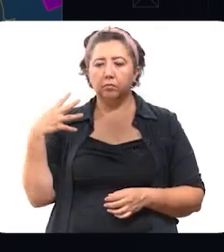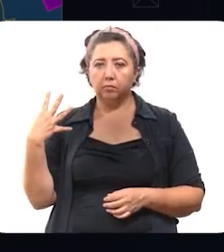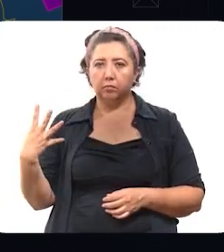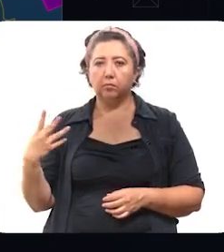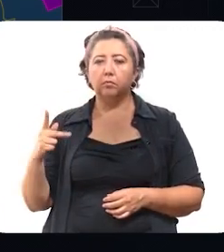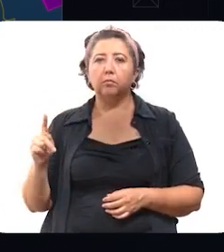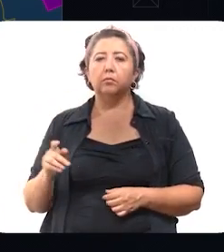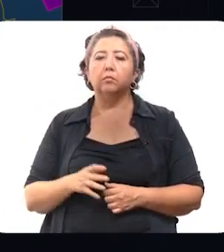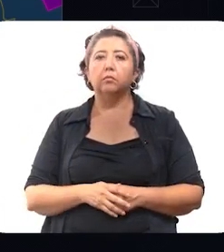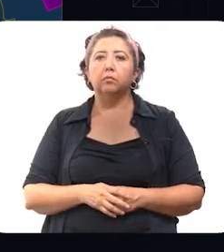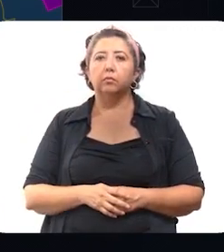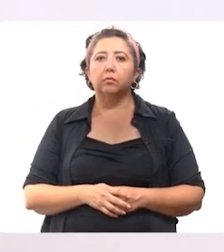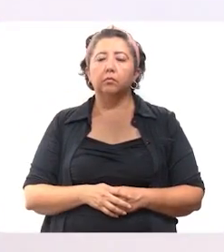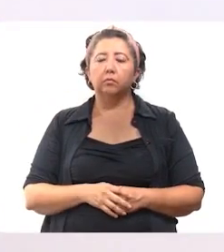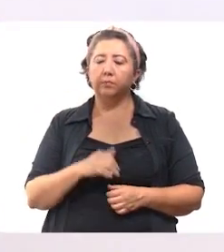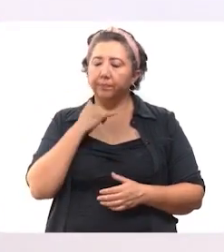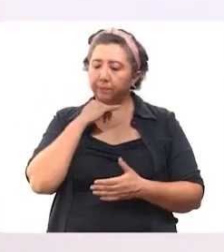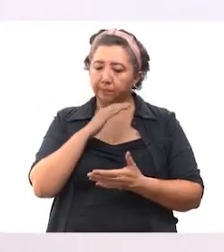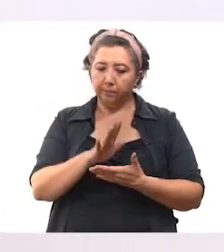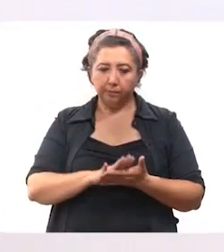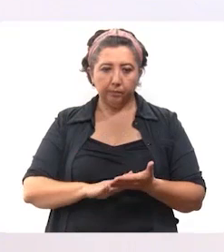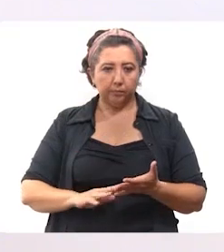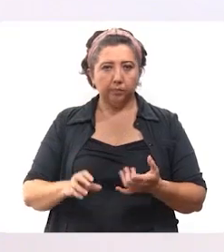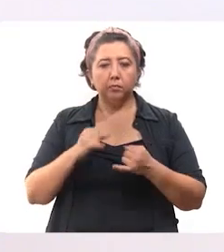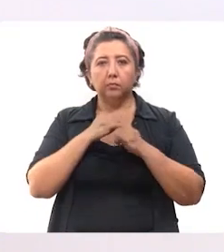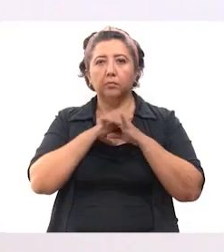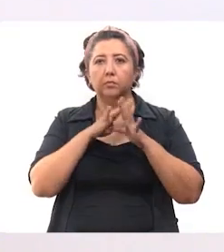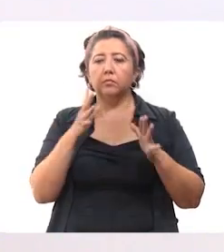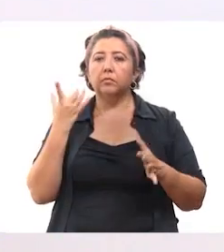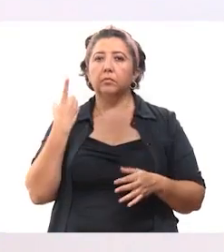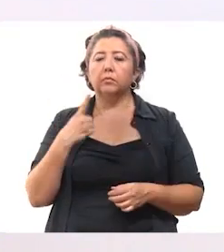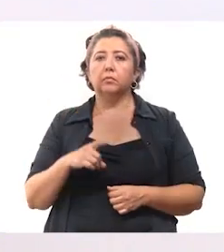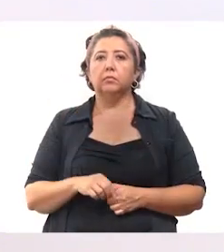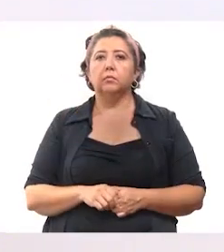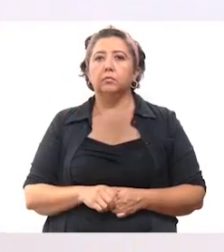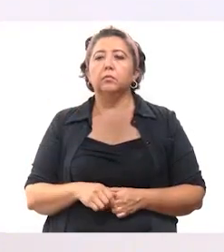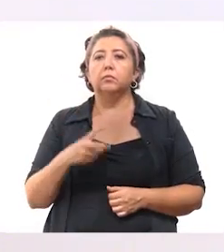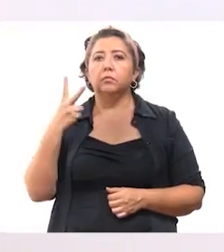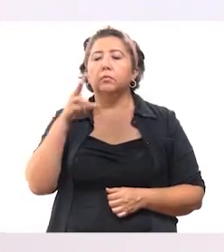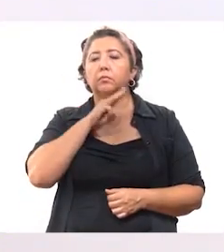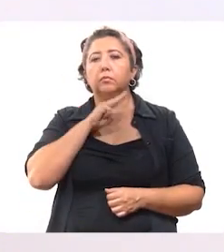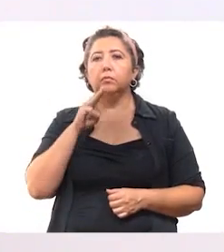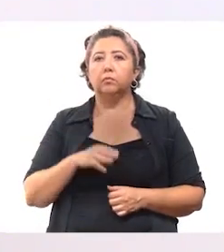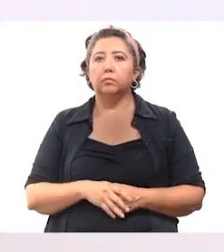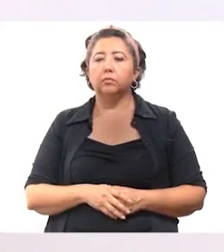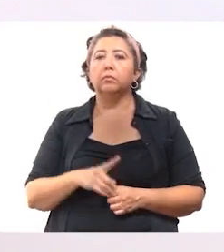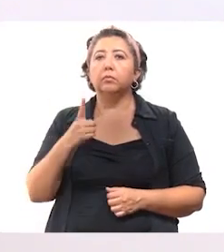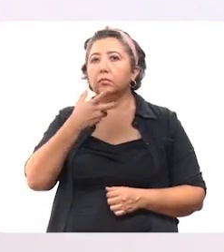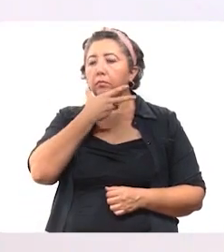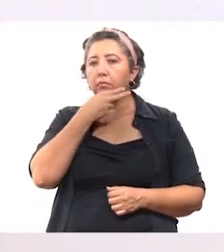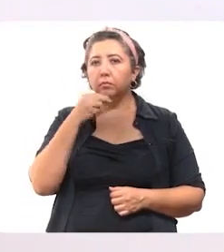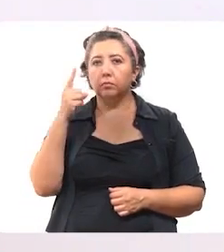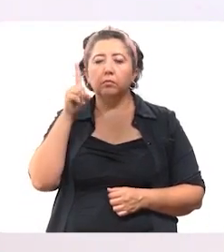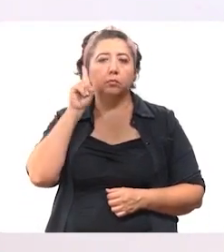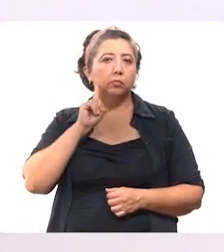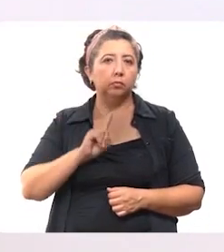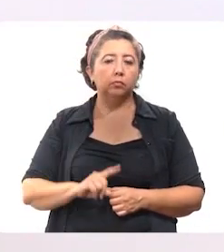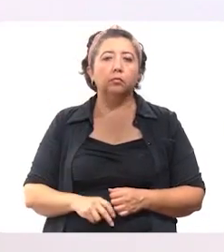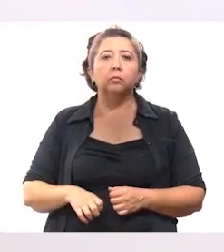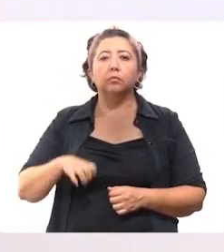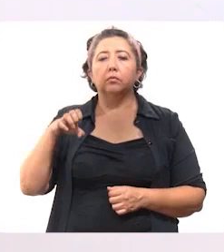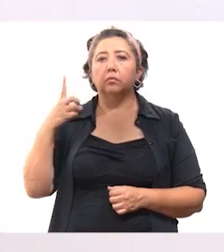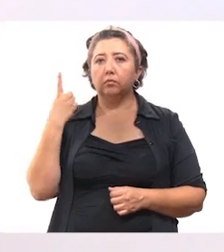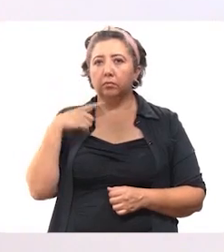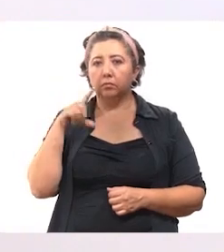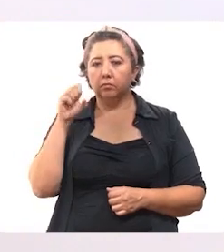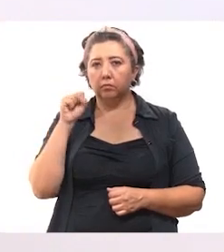11.474 en la zona poniente. Lamentablemente, en este parte médico informamos de 2 fallecimientos, un hombre y una mujer, de un